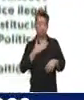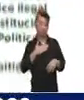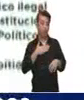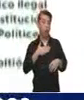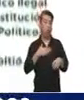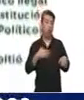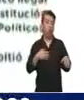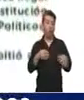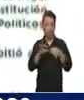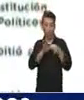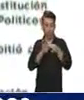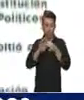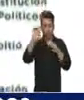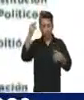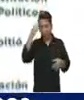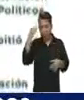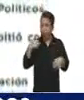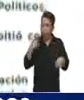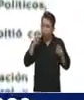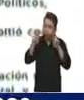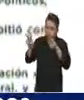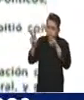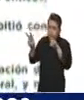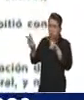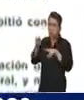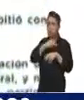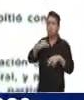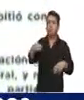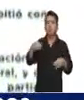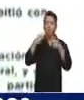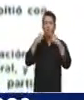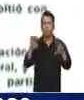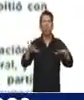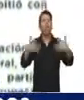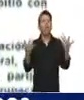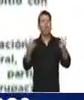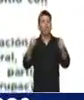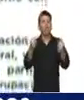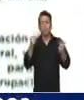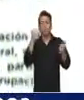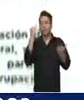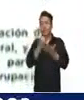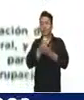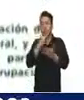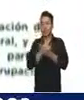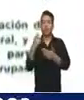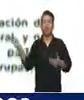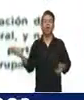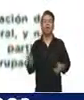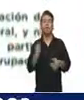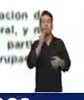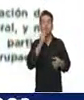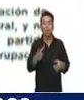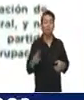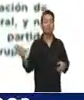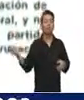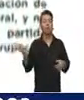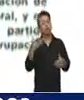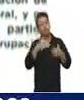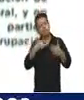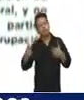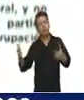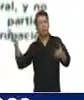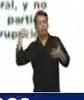atención a los resultados de la investigación hecha por el Ministerio Público hechos que denunciaron insistentemente durante la primera y segunda vuelta